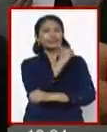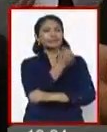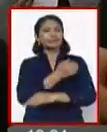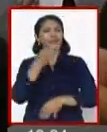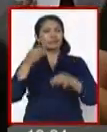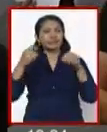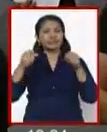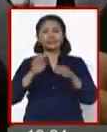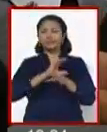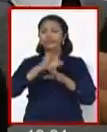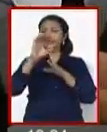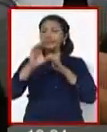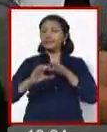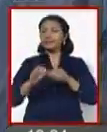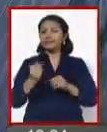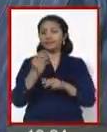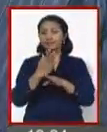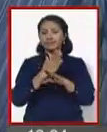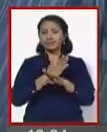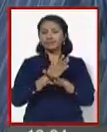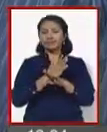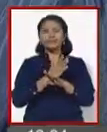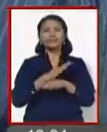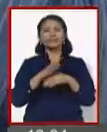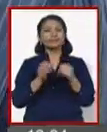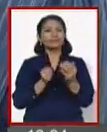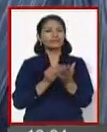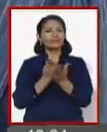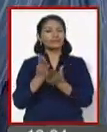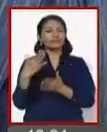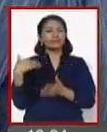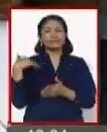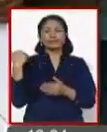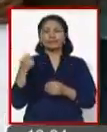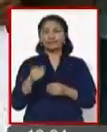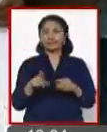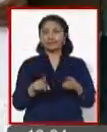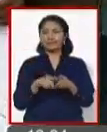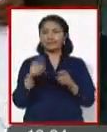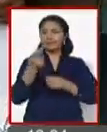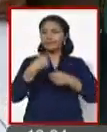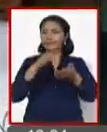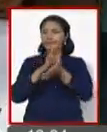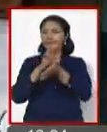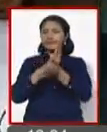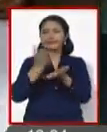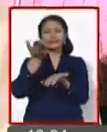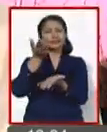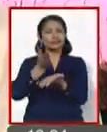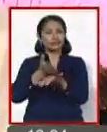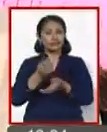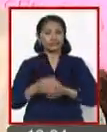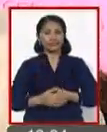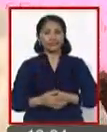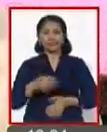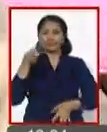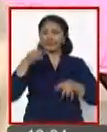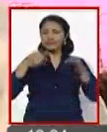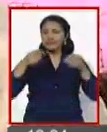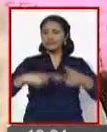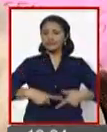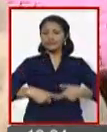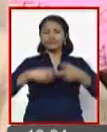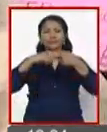autoridad judicial cumple a cabalidad con el proceso de regulación de derechos propietarios y hoy estos trámites se ven paralizados. Sí, la jueza ha